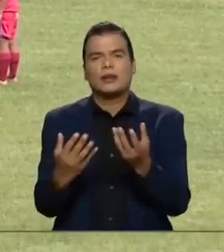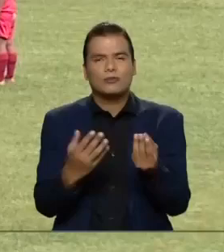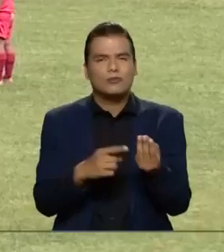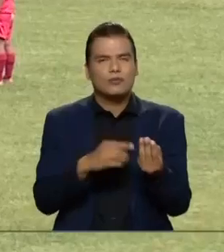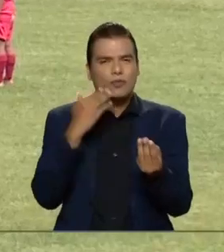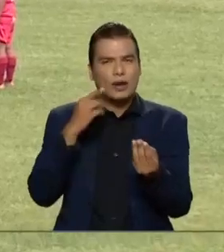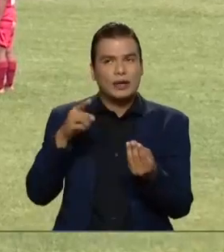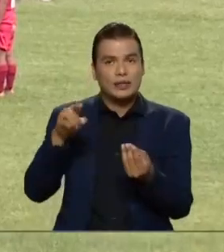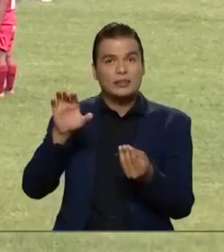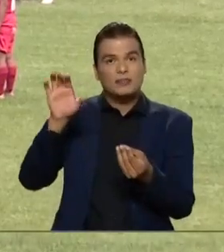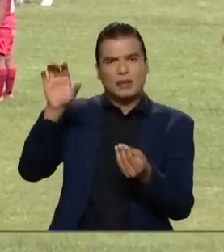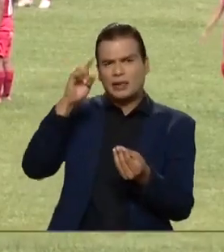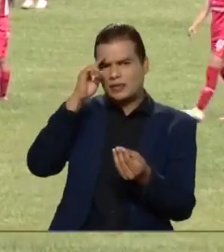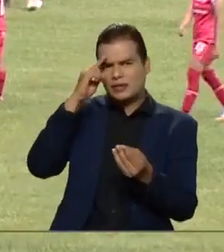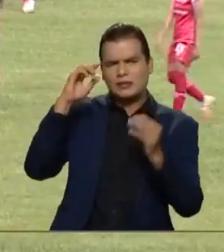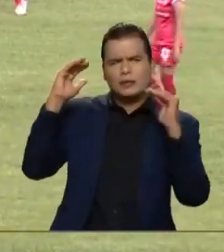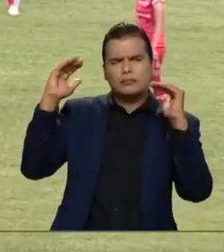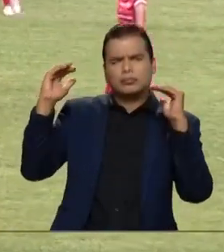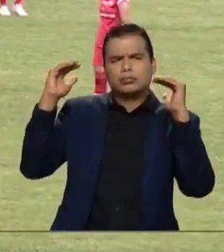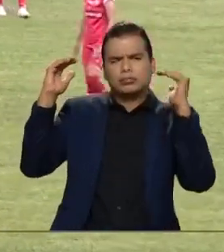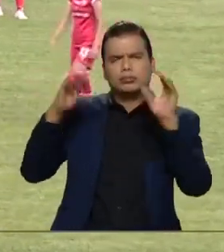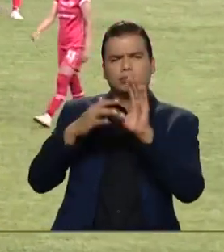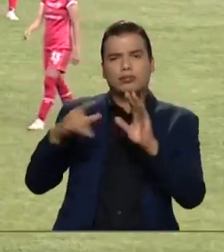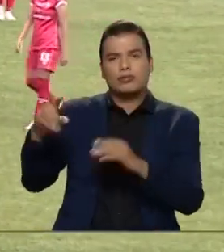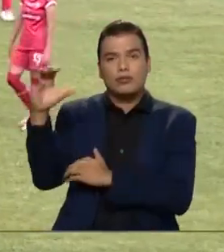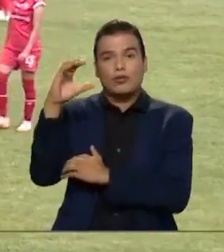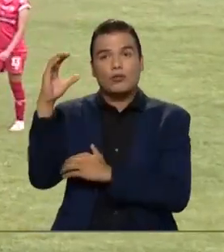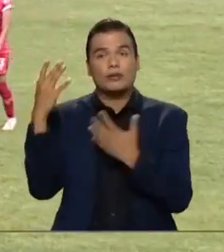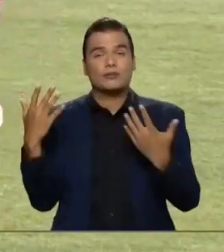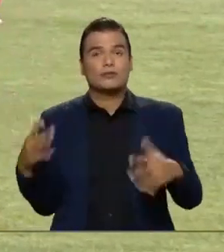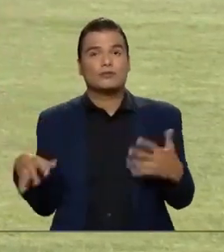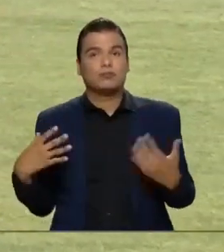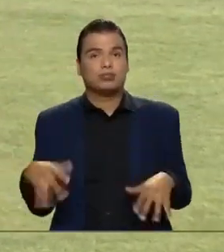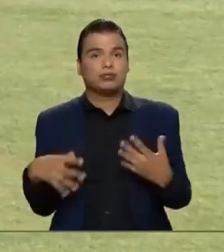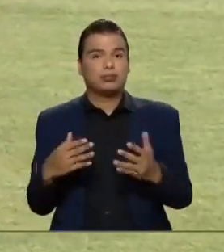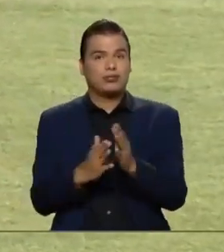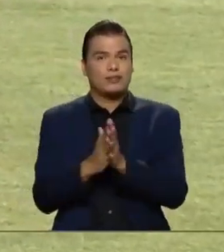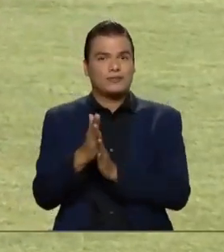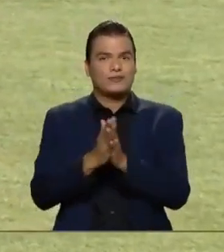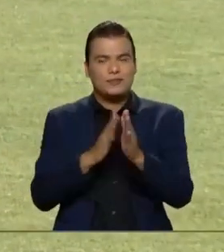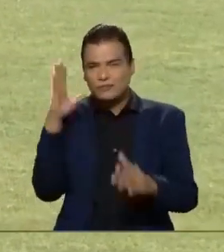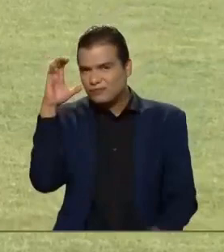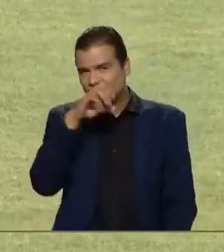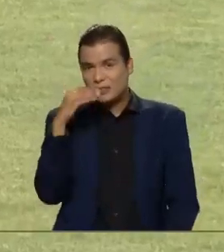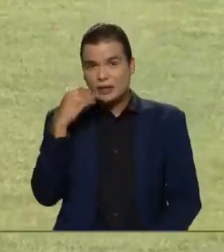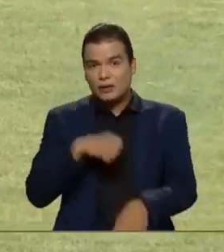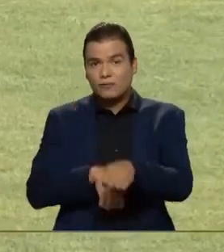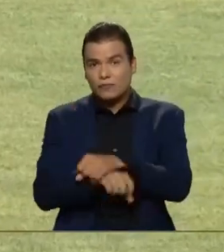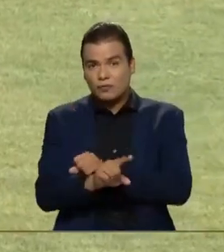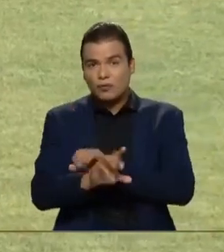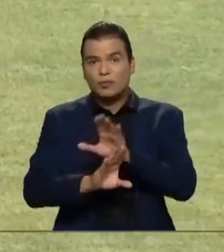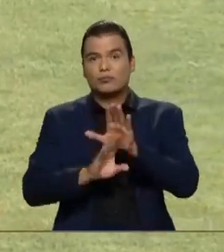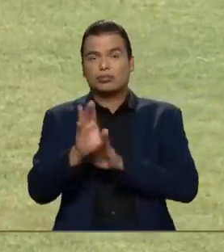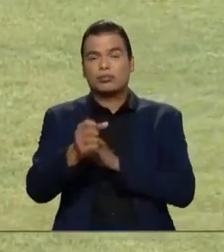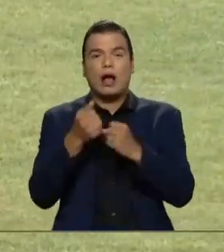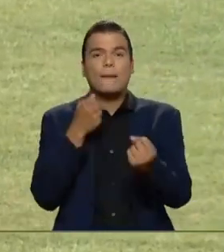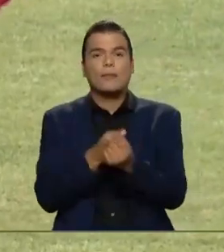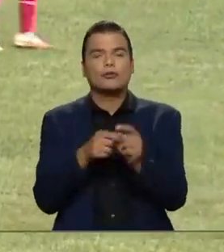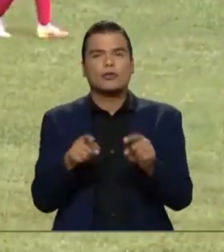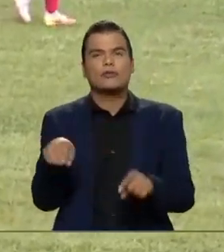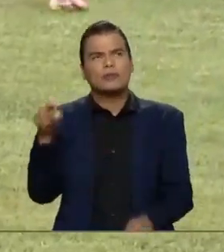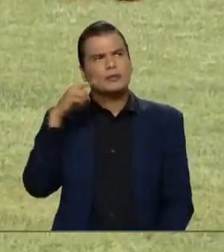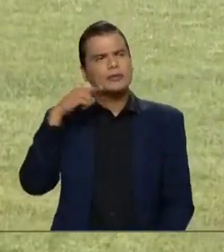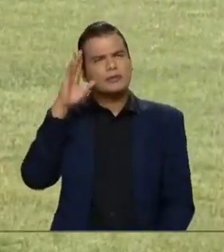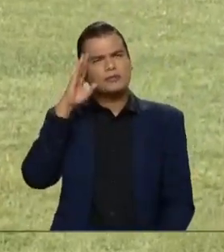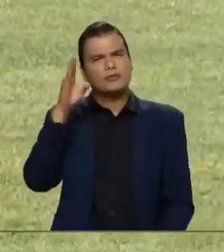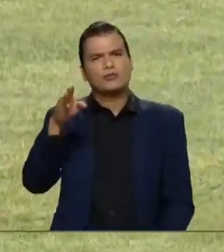están triunfando y dejando por lo alto a la selección Colombia, para que siga creciendo justamente el fútbol femenino, el apoyo debe ser continuo. ¿Ustedes qué planes tienen